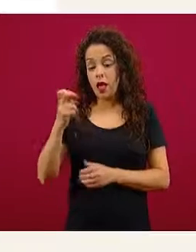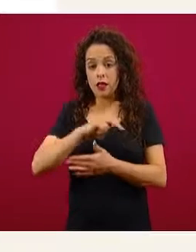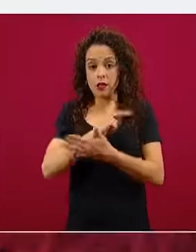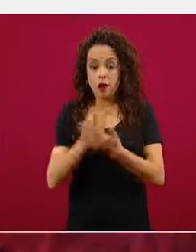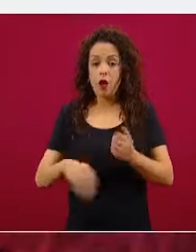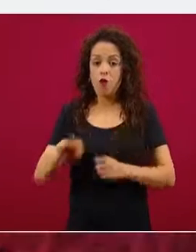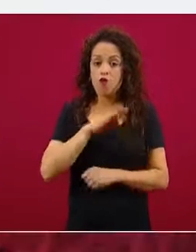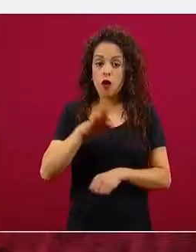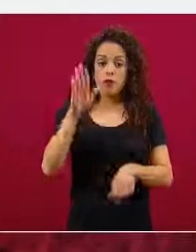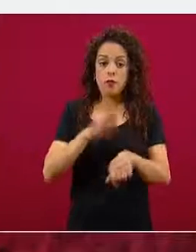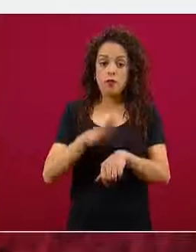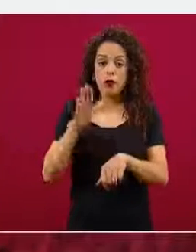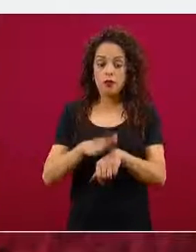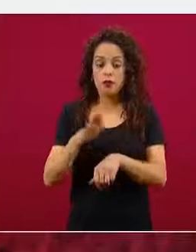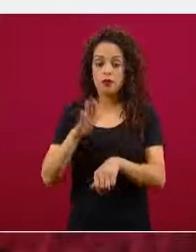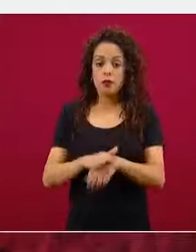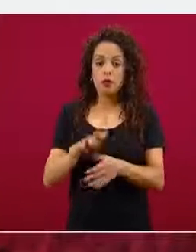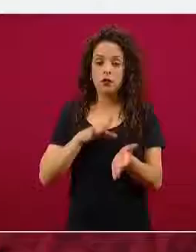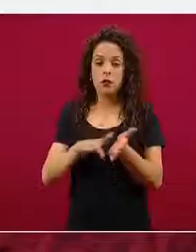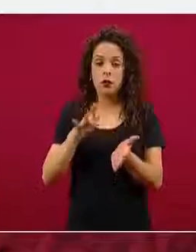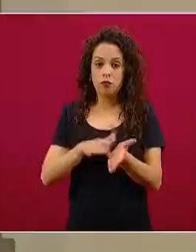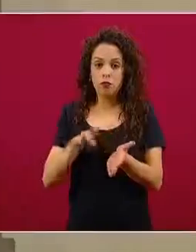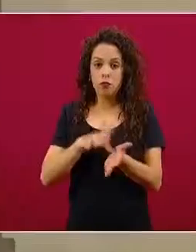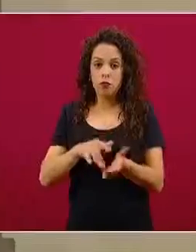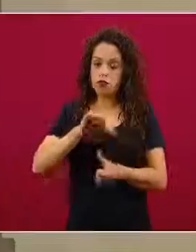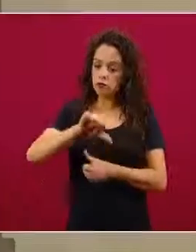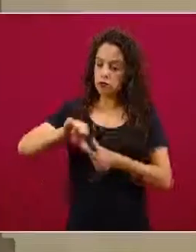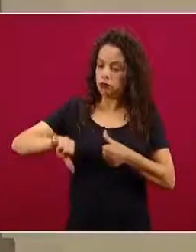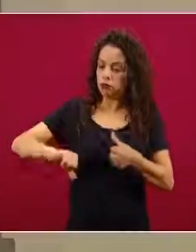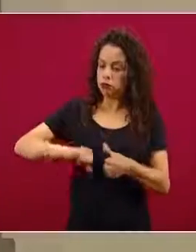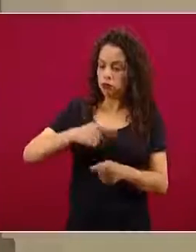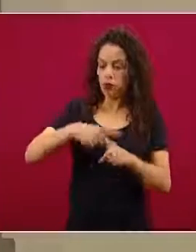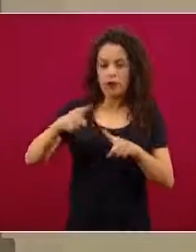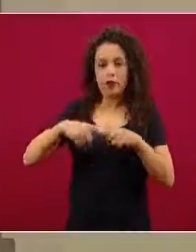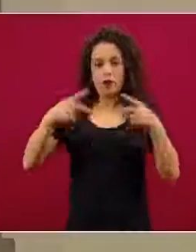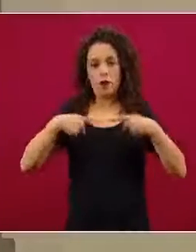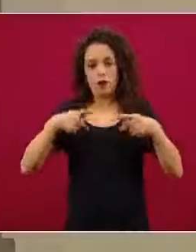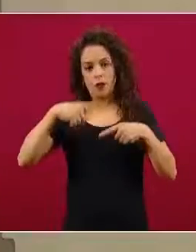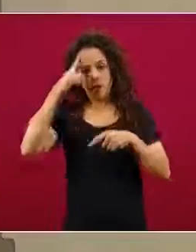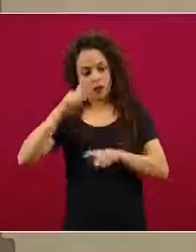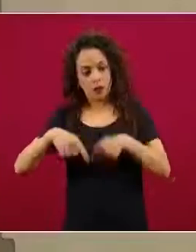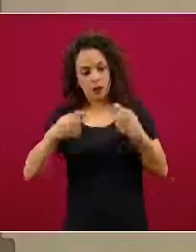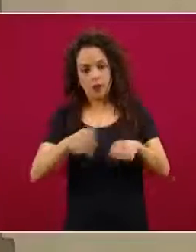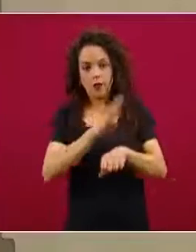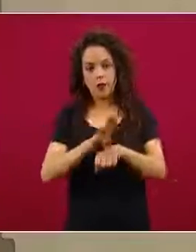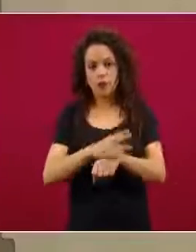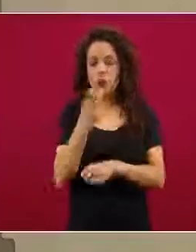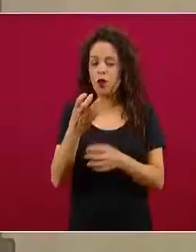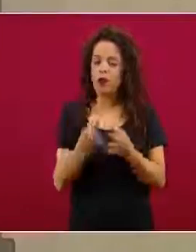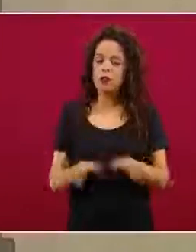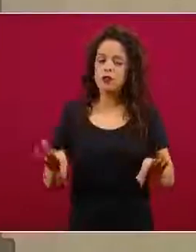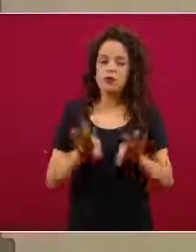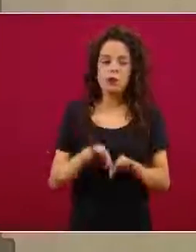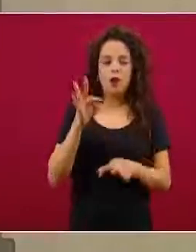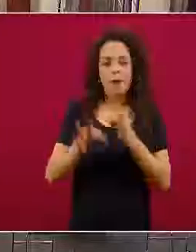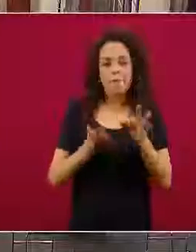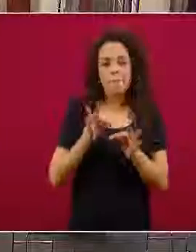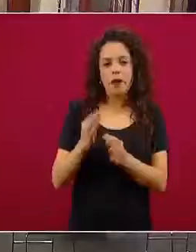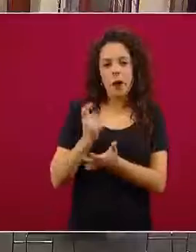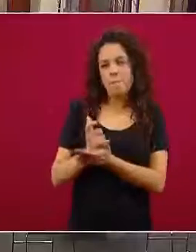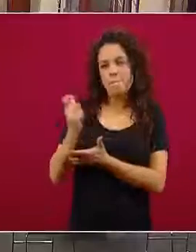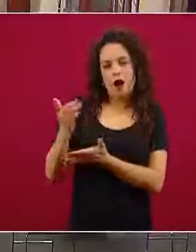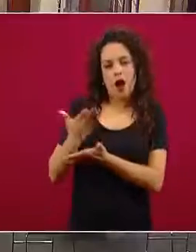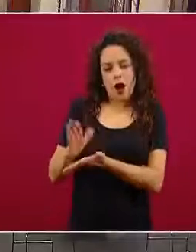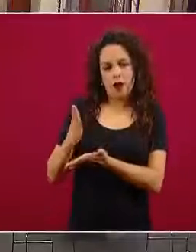manera cíclica a todas las personas beneficiarias. Entonces, es importante invitarlos a hacer los reembolsos a todas las personas beneficiarias